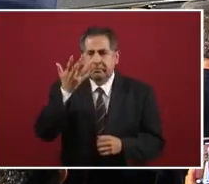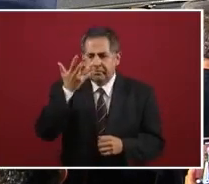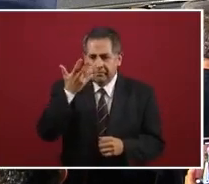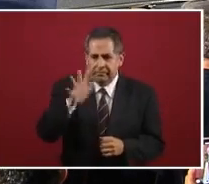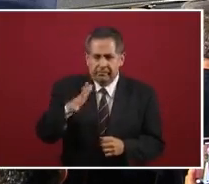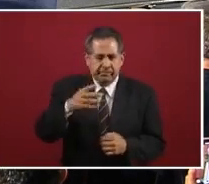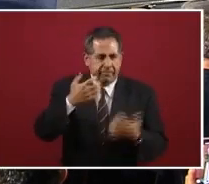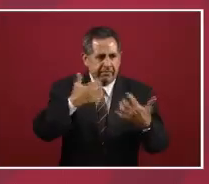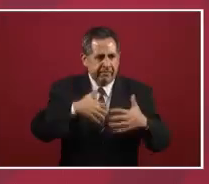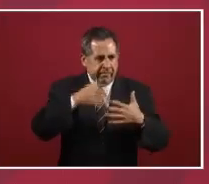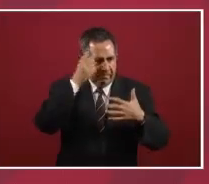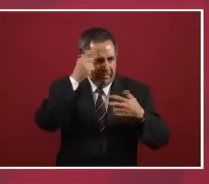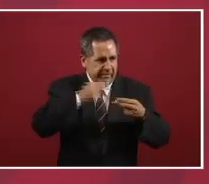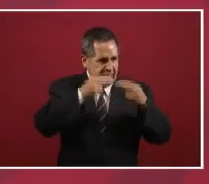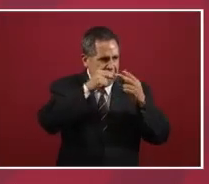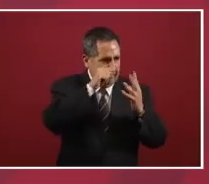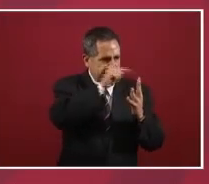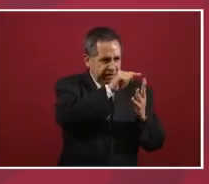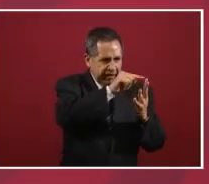empresarios,